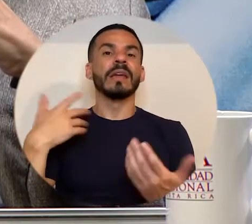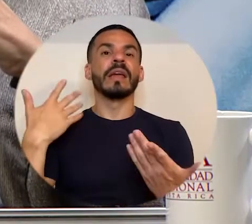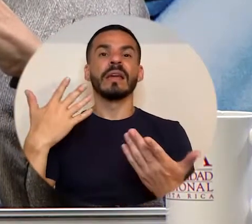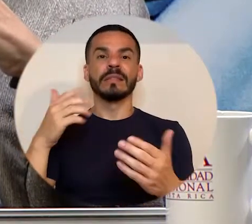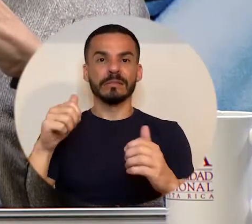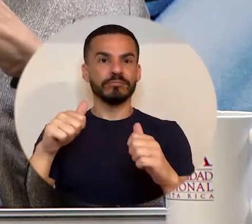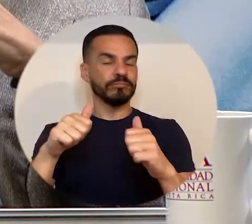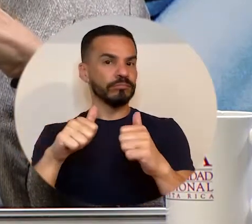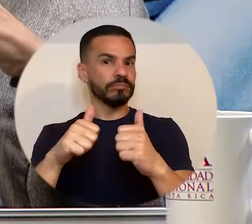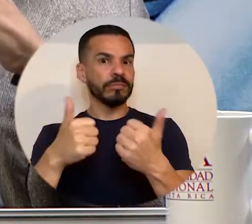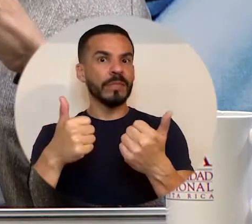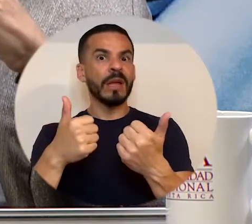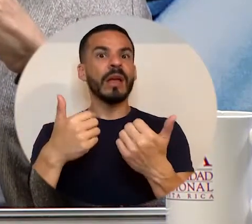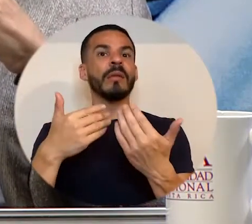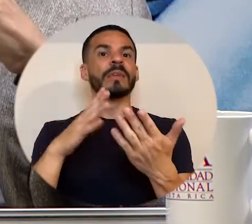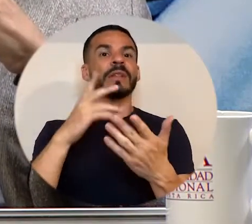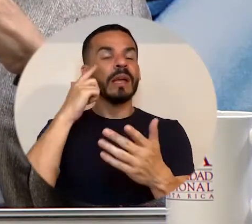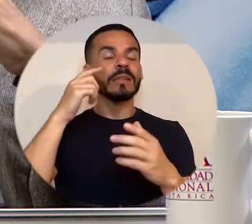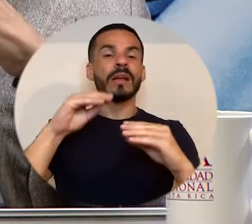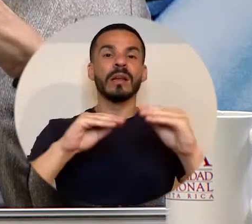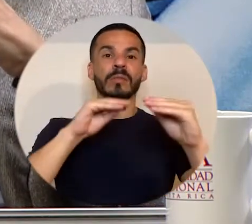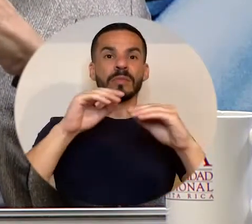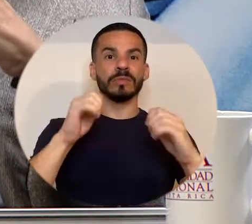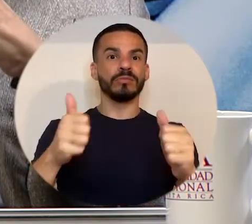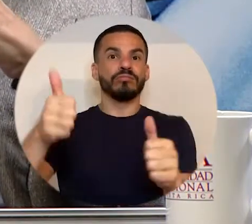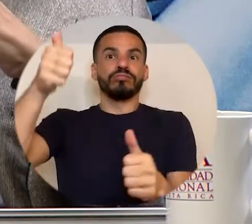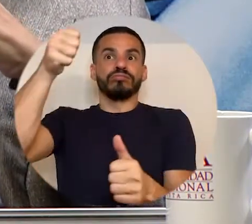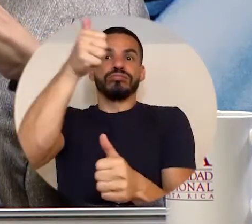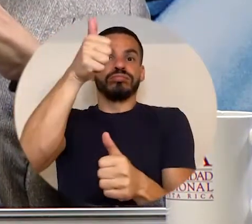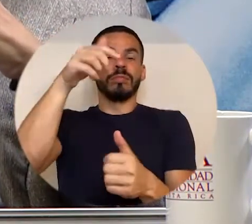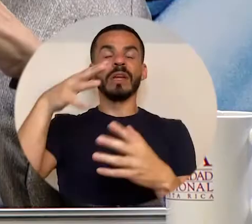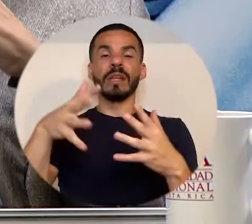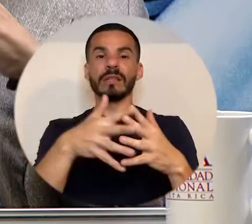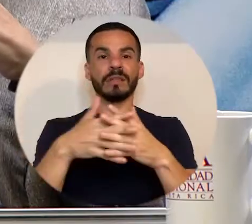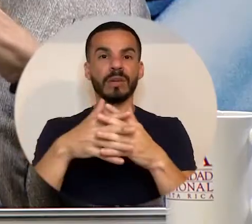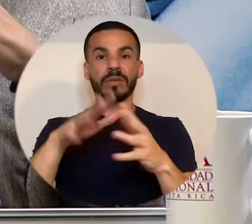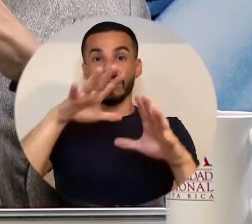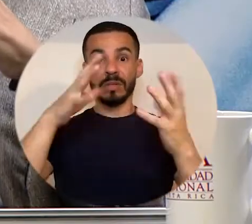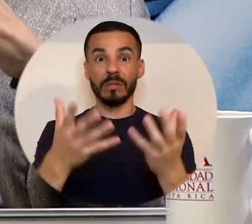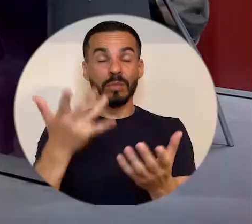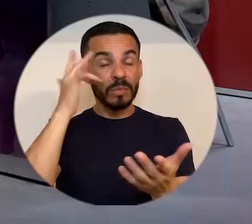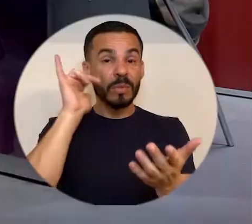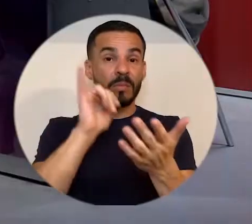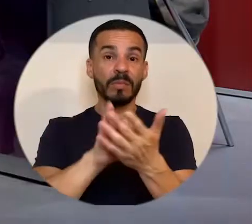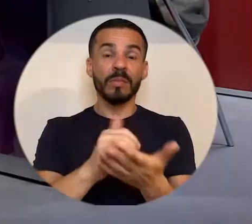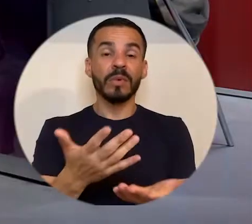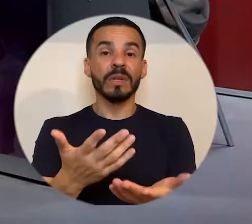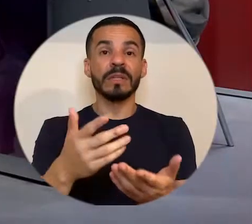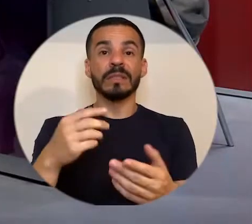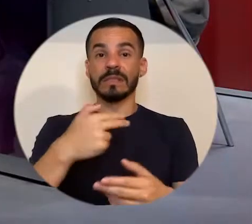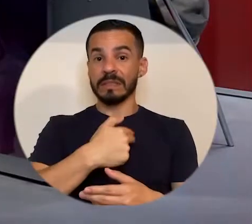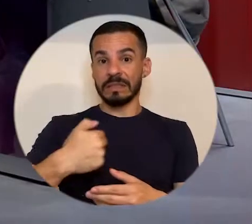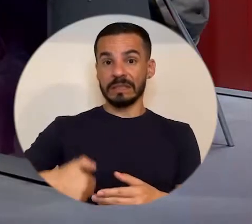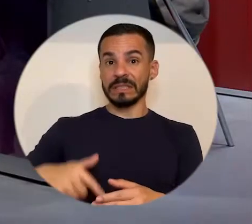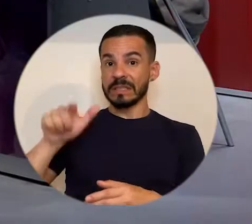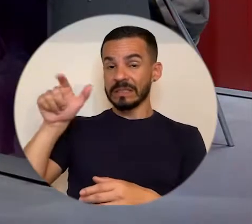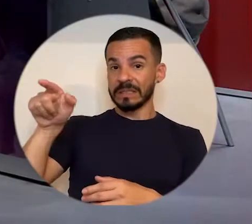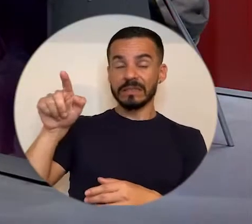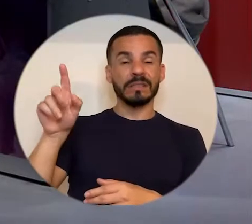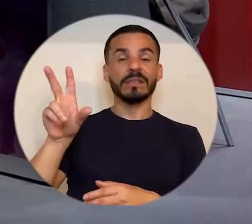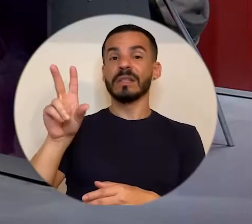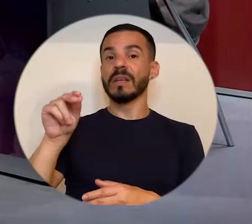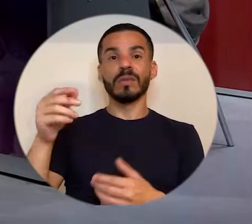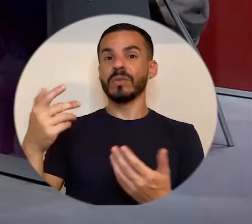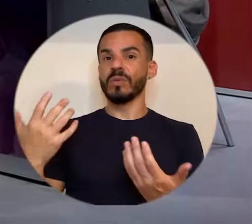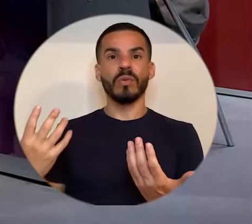Es decir, es una amenaza a la posición hegemónica de los Estados Unidos en el mundo, y como tal, China